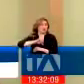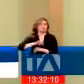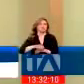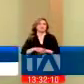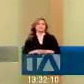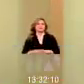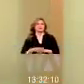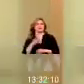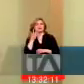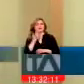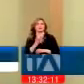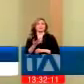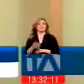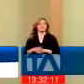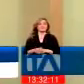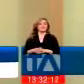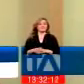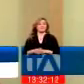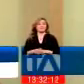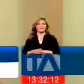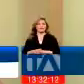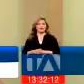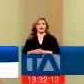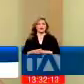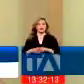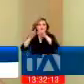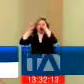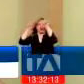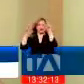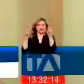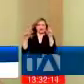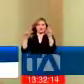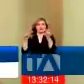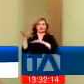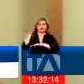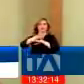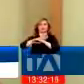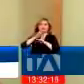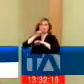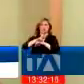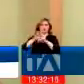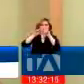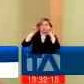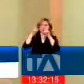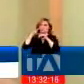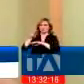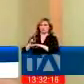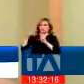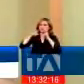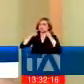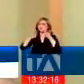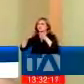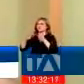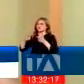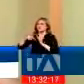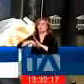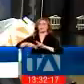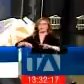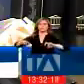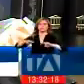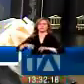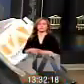Lo que llama la atención es precisamente que una de las empresas vinculadas estuvo ya intervenida por la superintendencia de compañías y esto es lo que tiene que ser